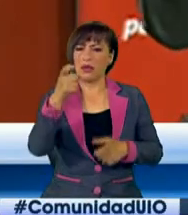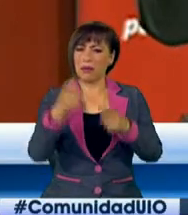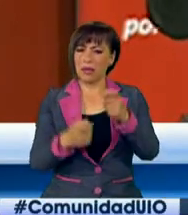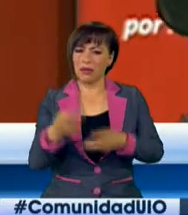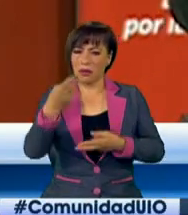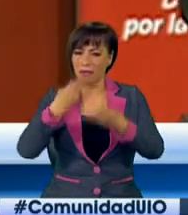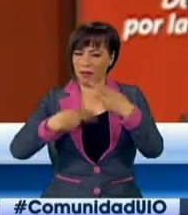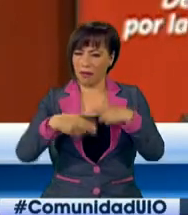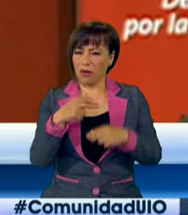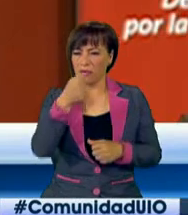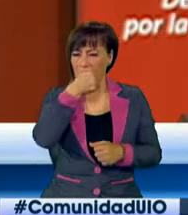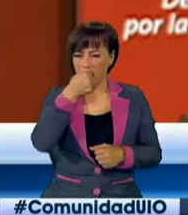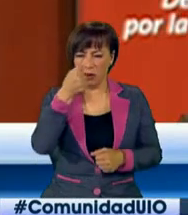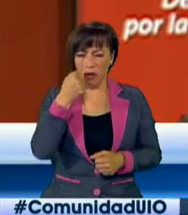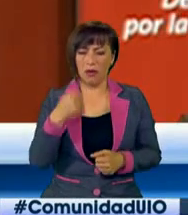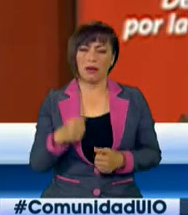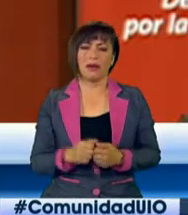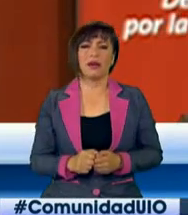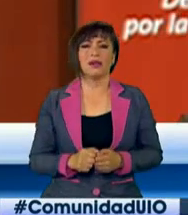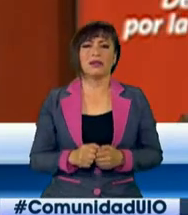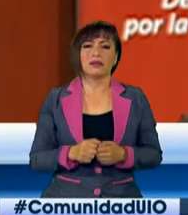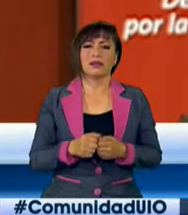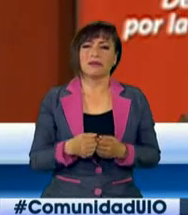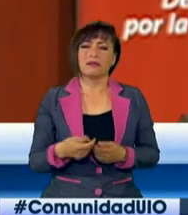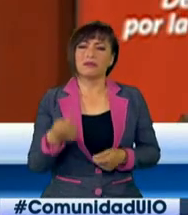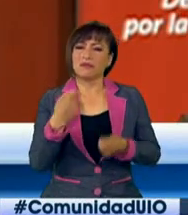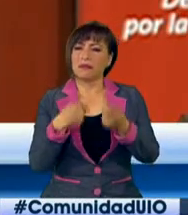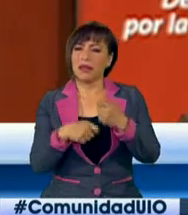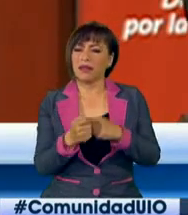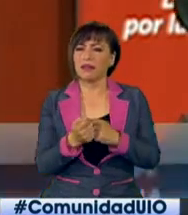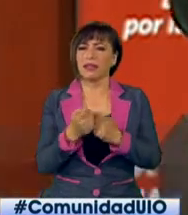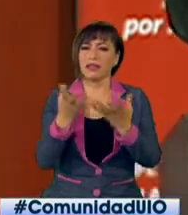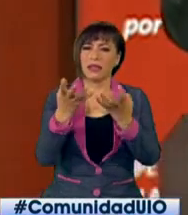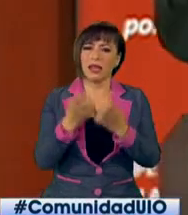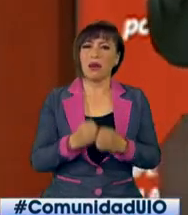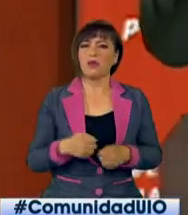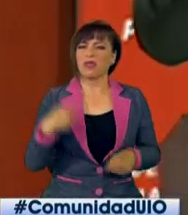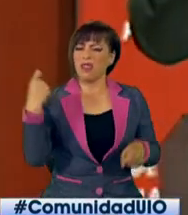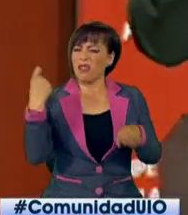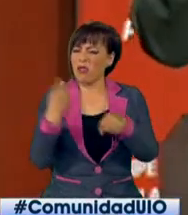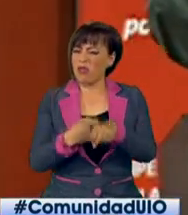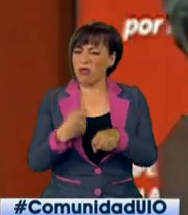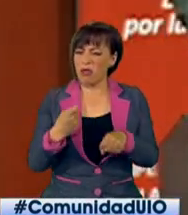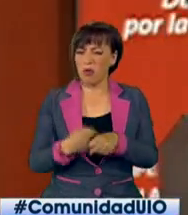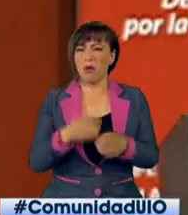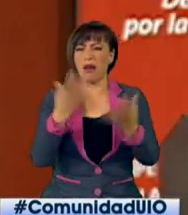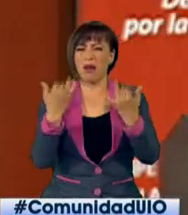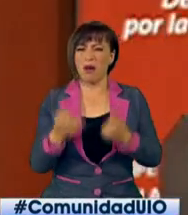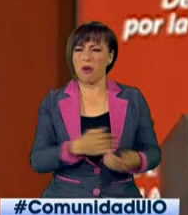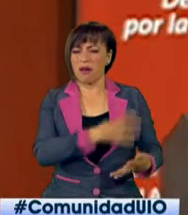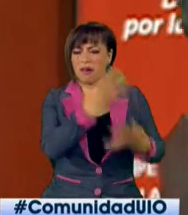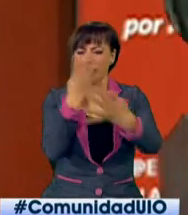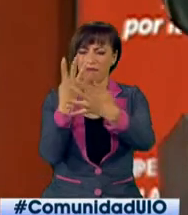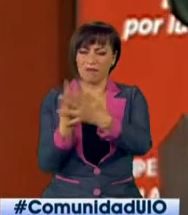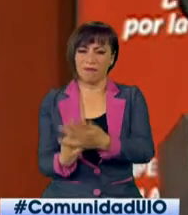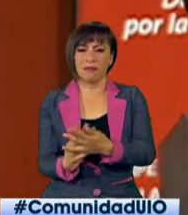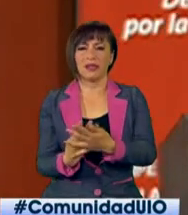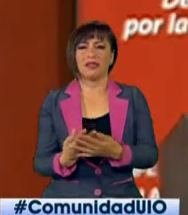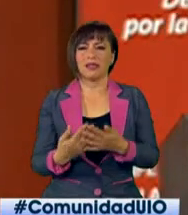a nuestra juventud. Por eso he pedido que se endurezcan las sanciones para este